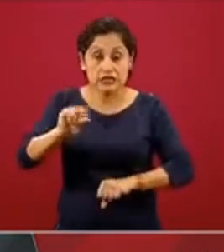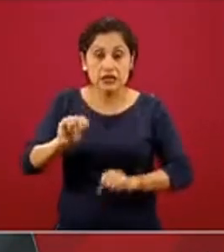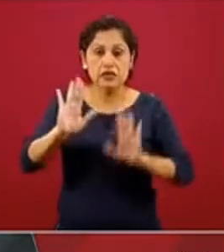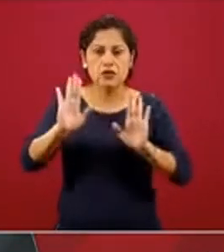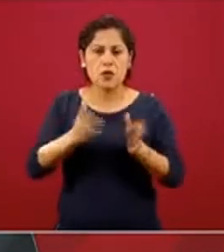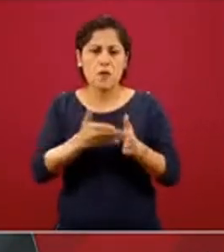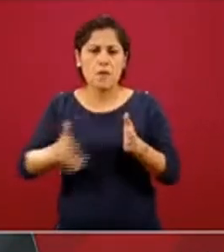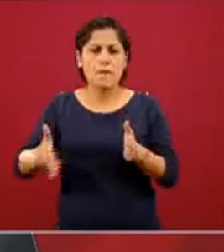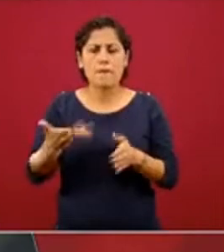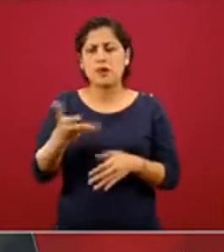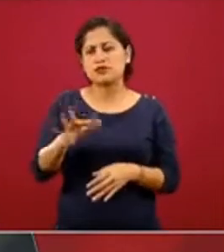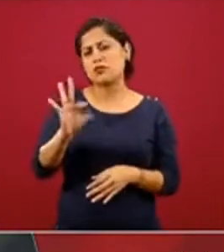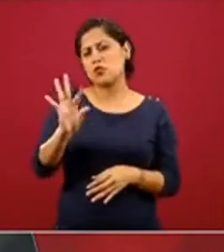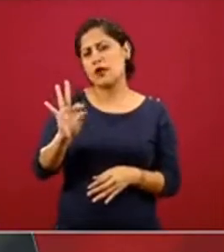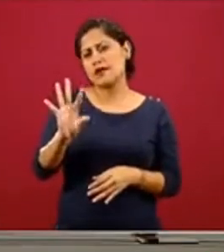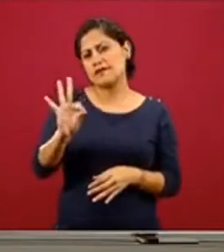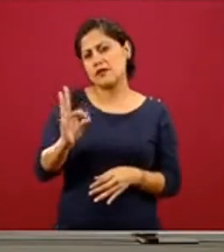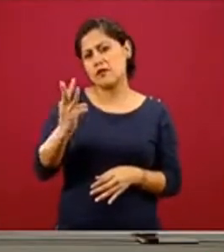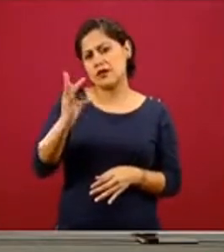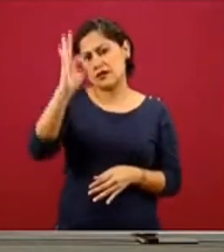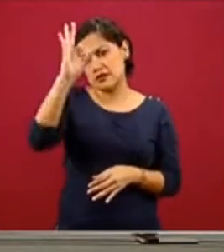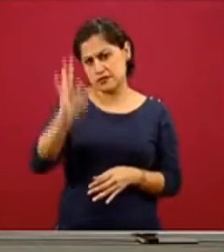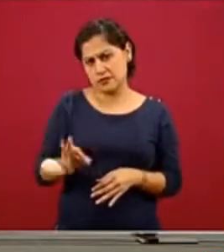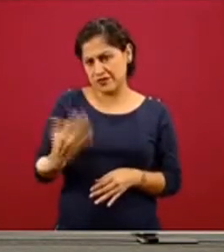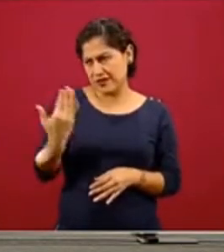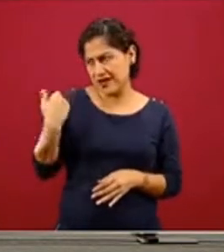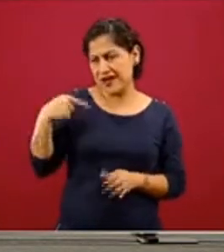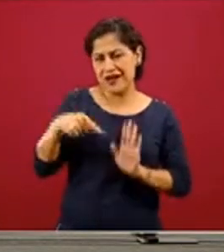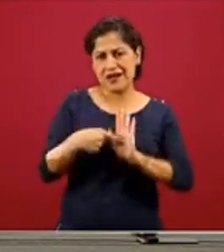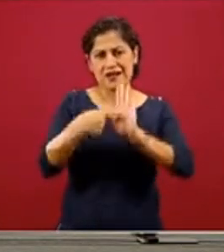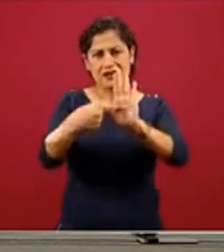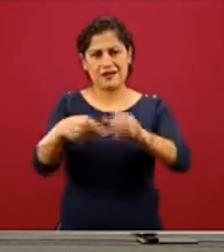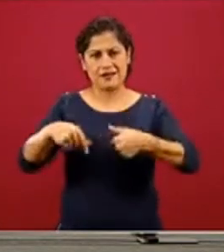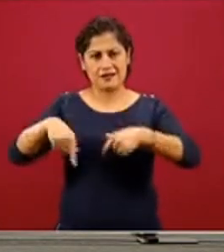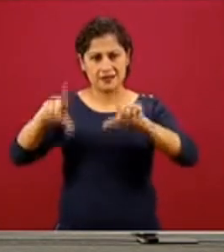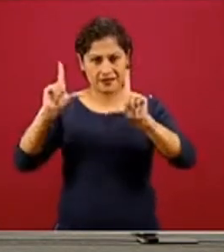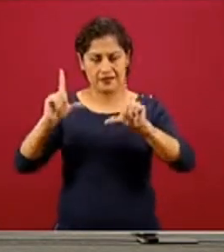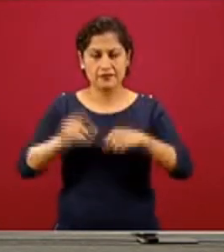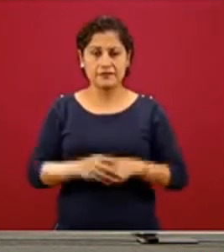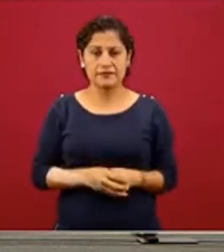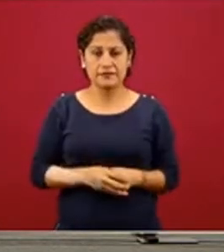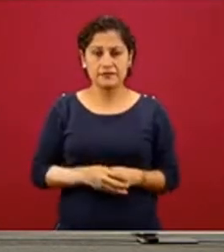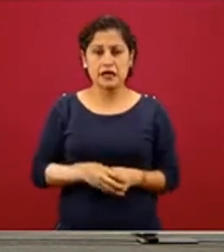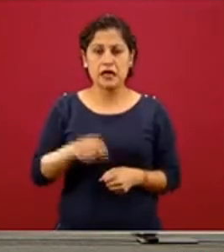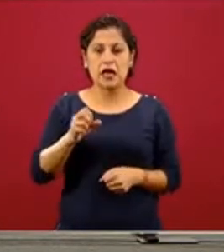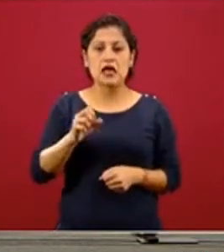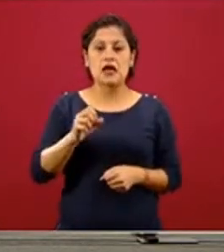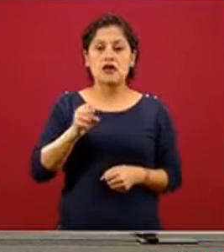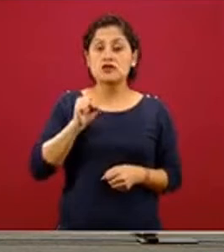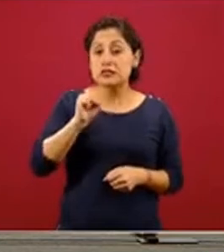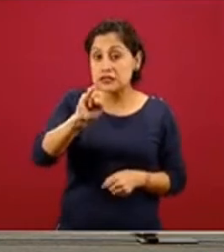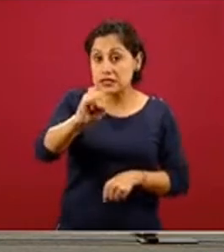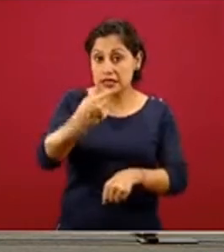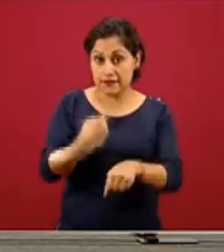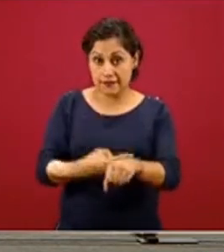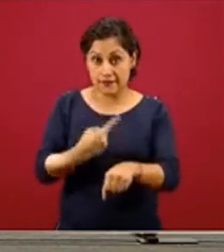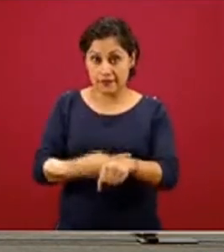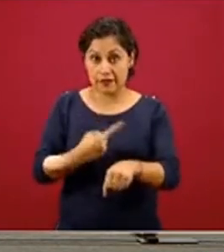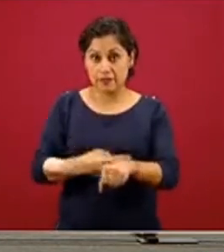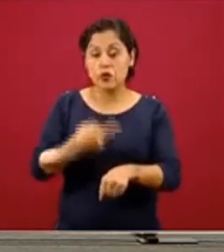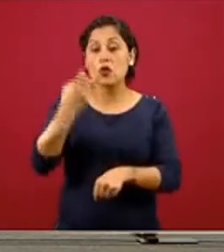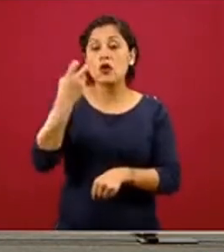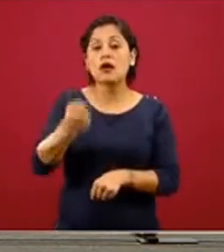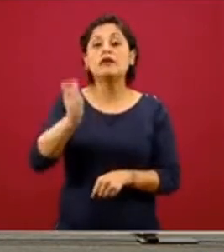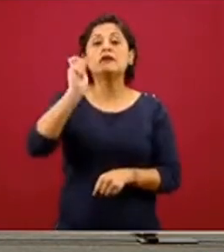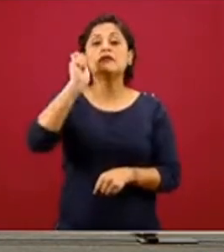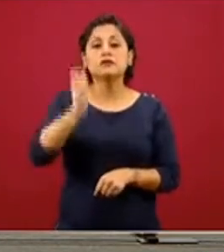de 40% o 43%, como lo acabamos de mostrar, positivos, son una señal de vigilancia epidemiológica